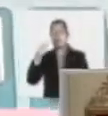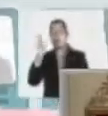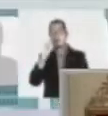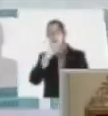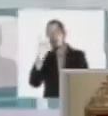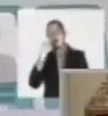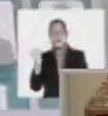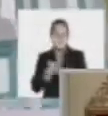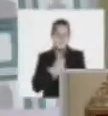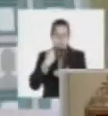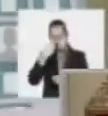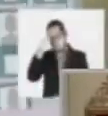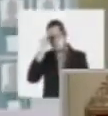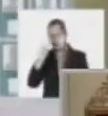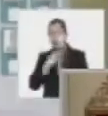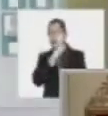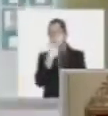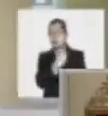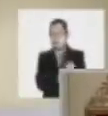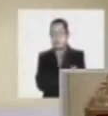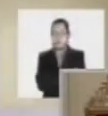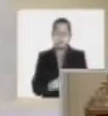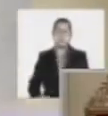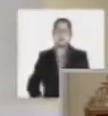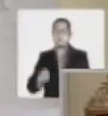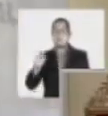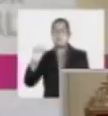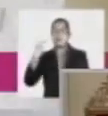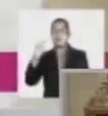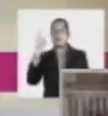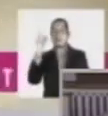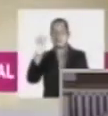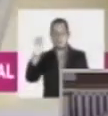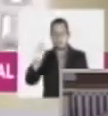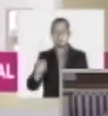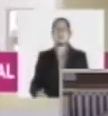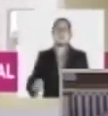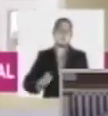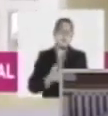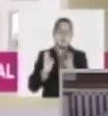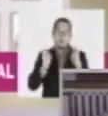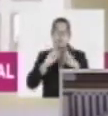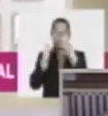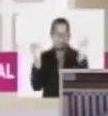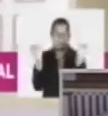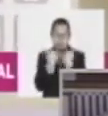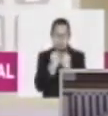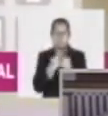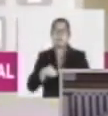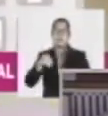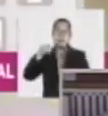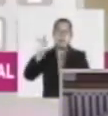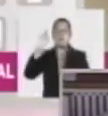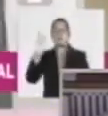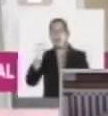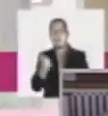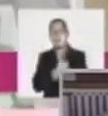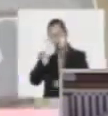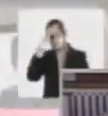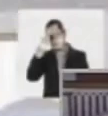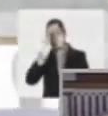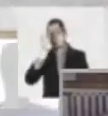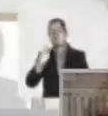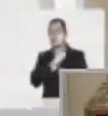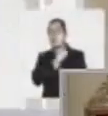este momento... Los impulsos, las energías que tenía este gobierno, producto de una larga acumulación, se han agotado. Sí. Se